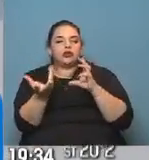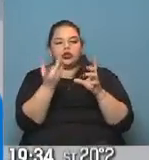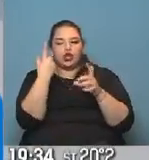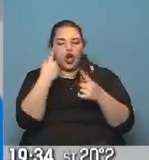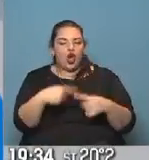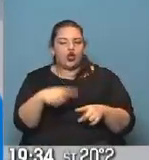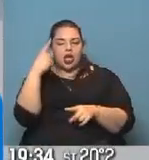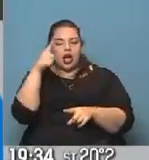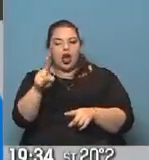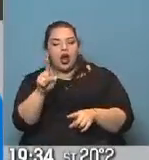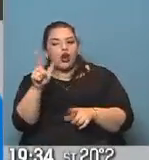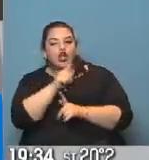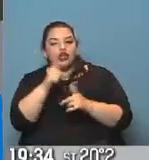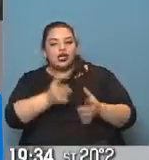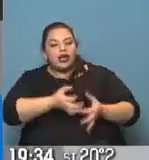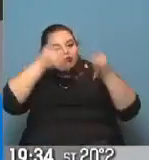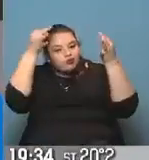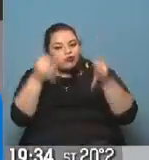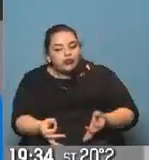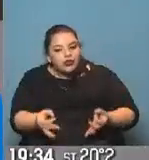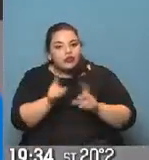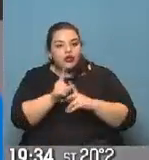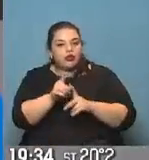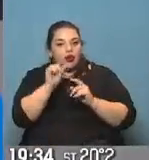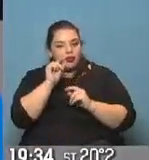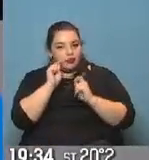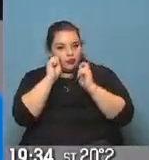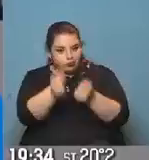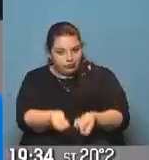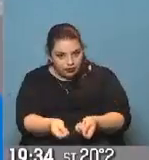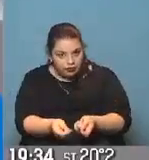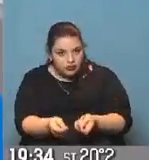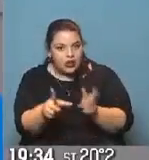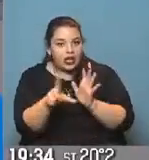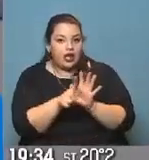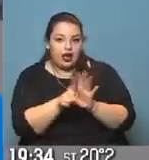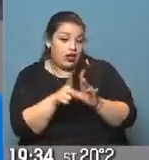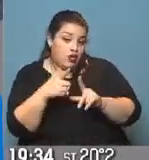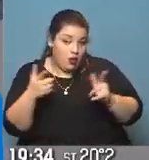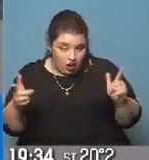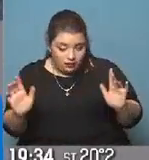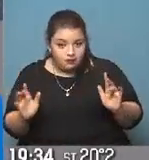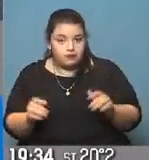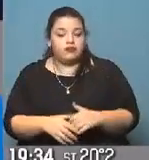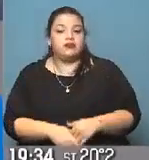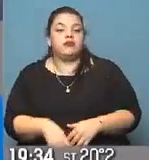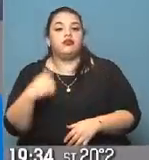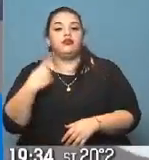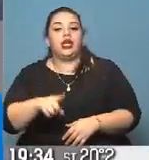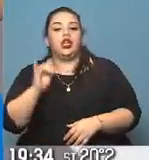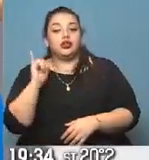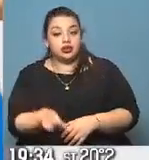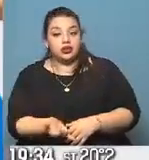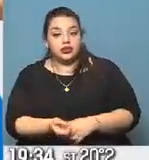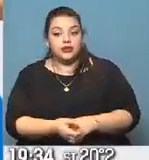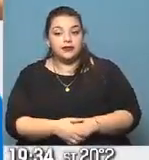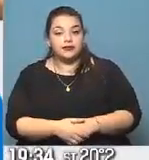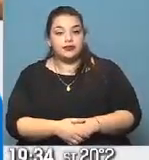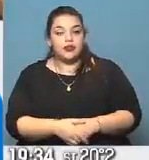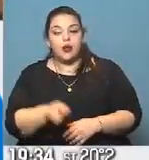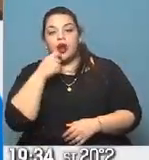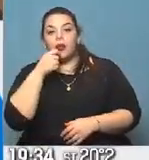no tiene esta estructura de garantizar una prestación. En la ley claramente no está. Pero sí le garantiza la prestación a una